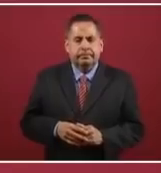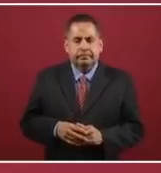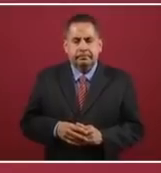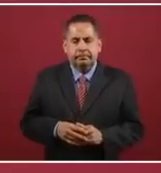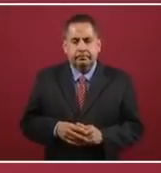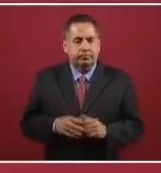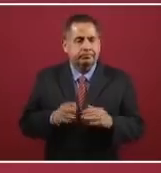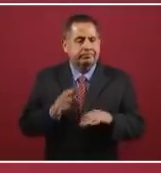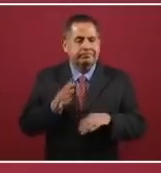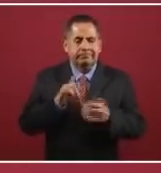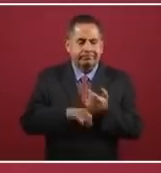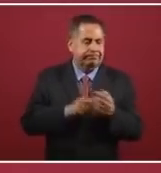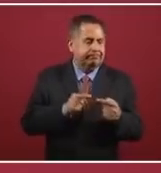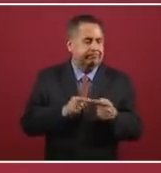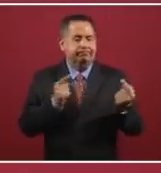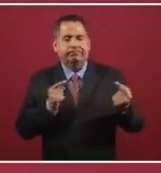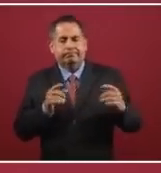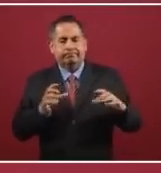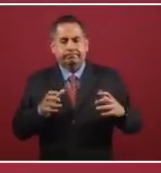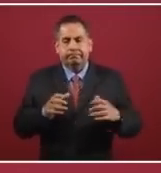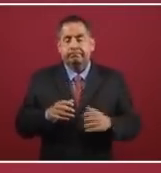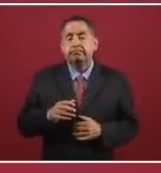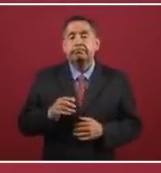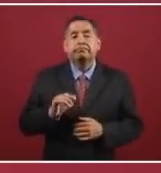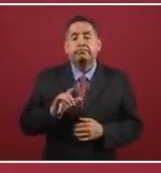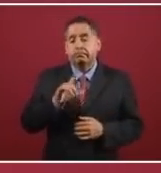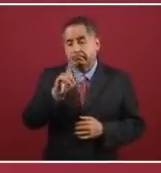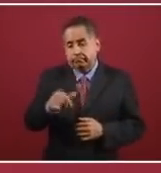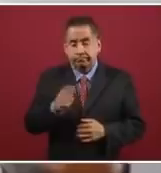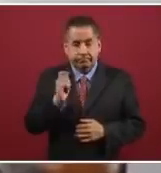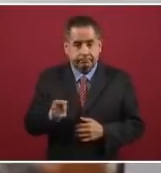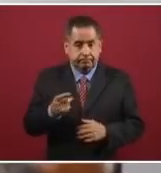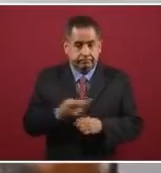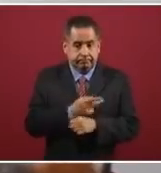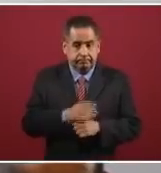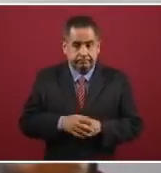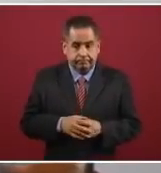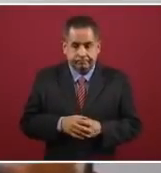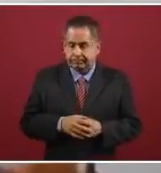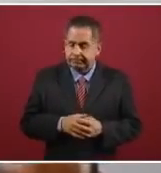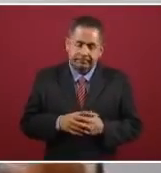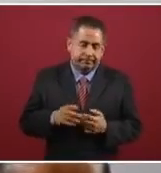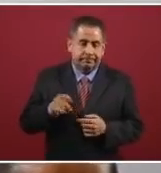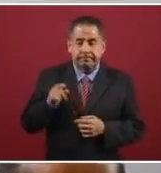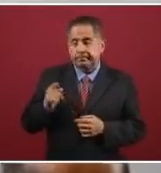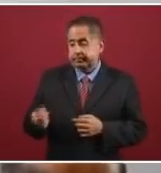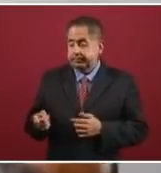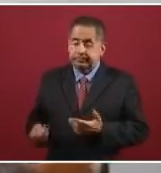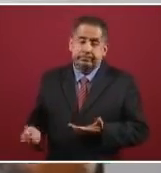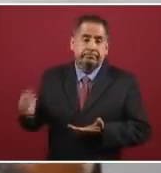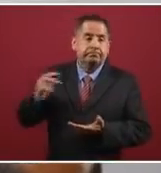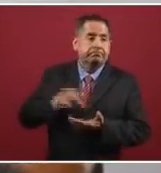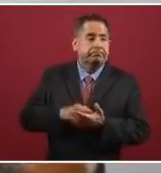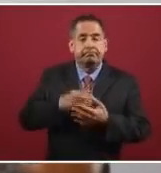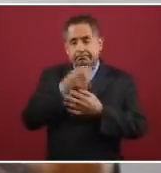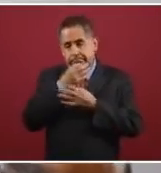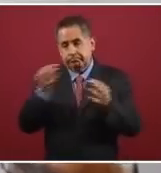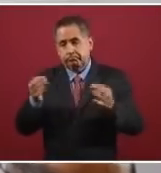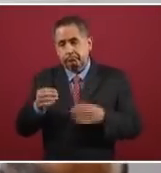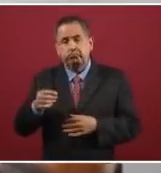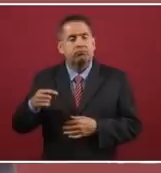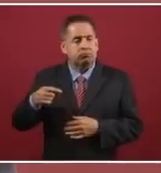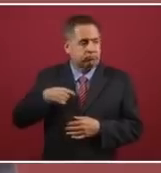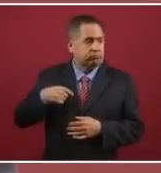Había oposición, hasta que tiene que declarar de que estaba a